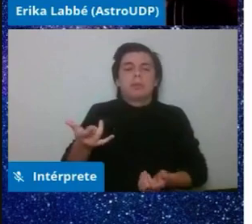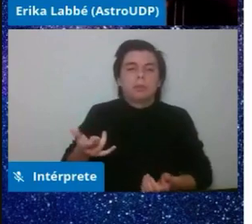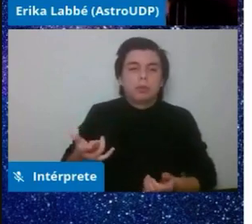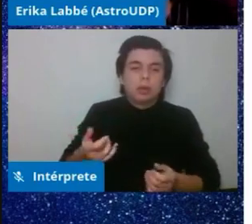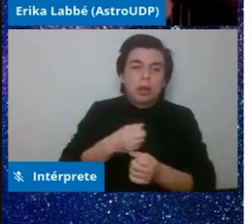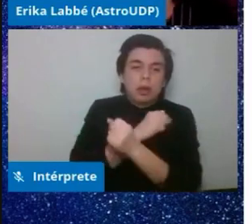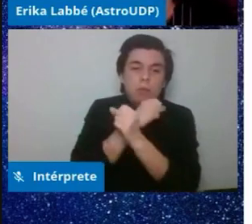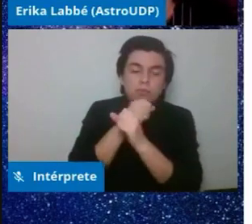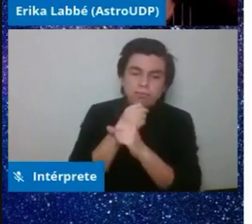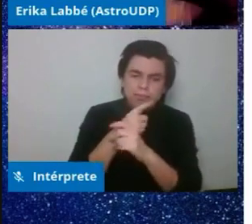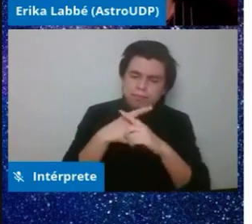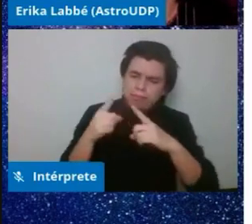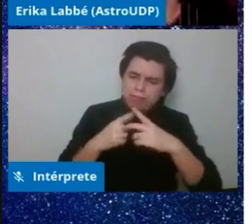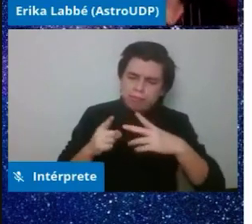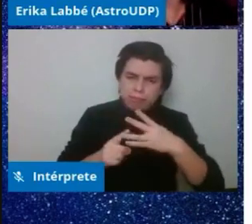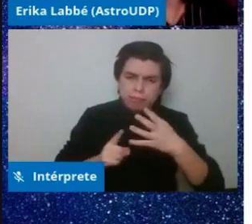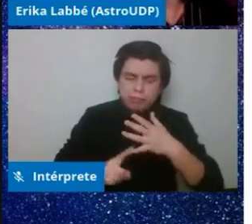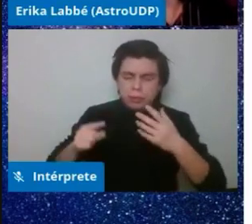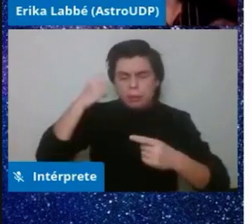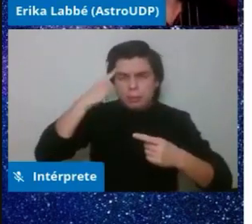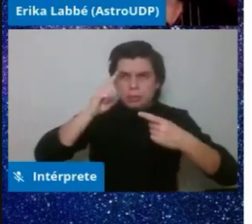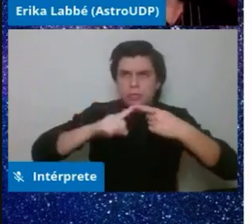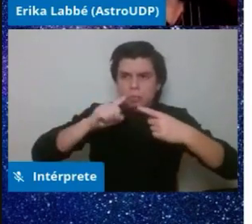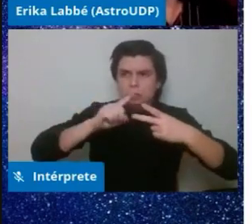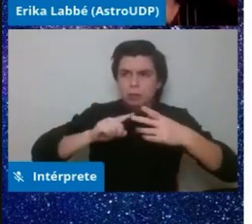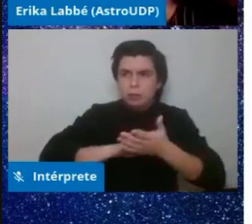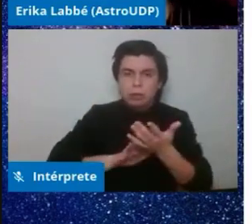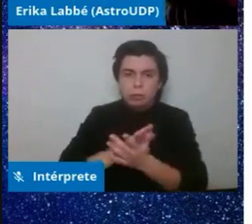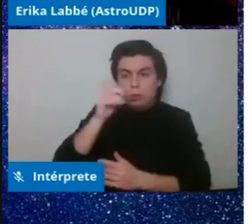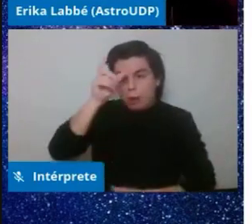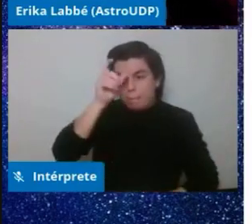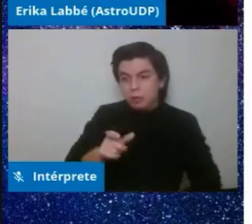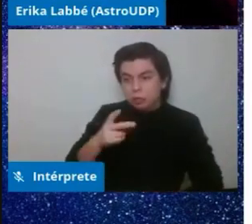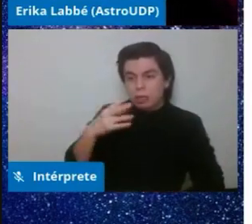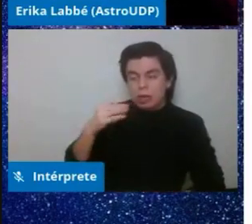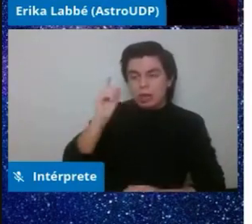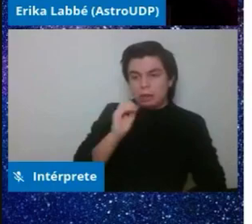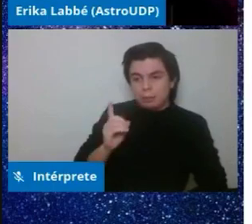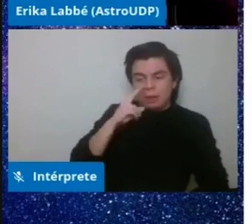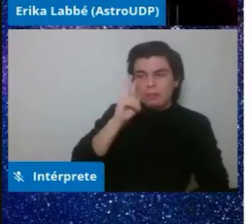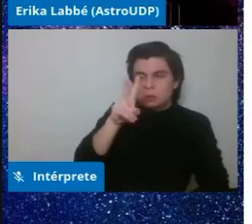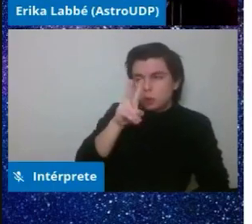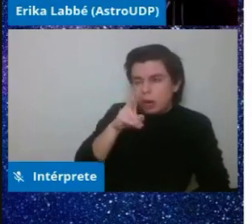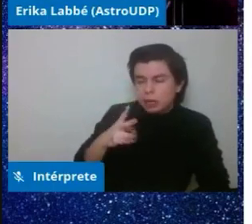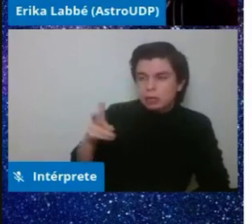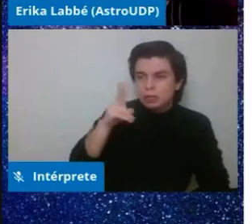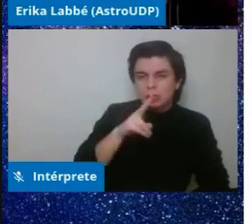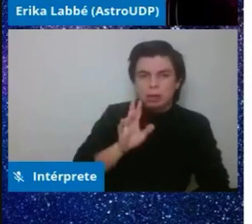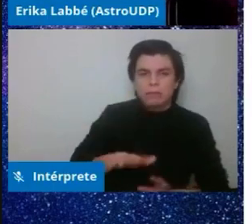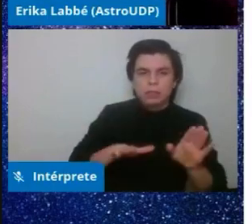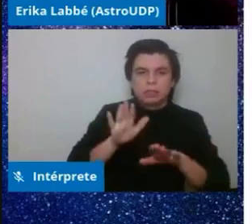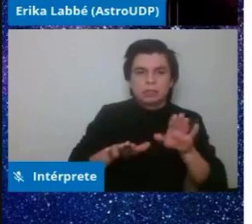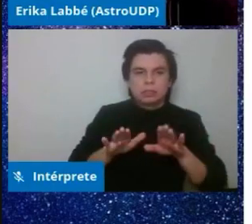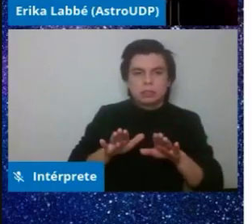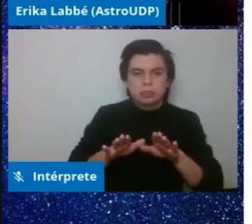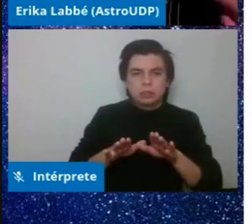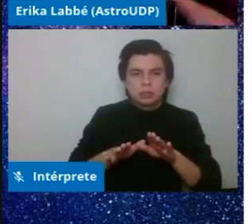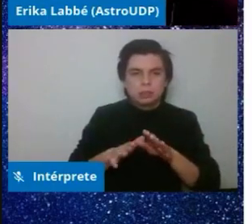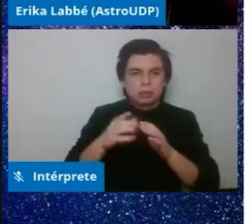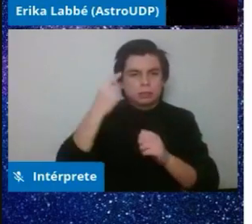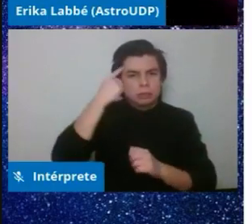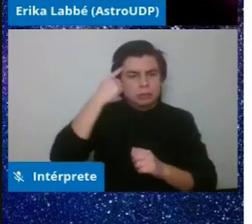tenga que tener para que una persona, por ejemplo, con discapacidad visual pueda entender un material, van a ser consideraciones que van a